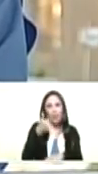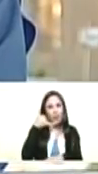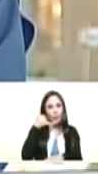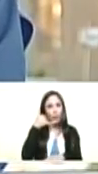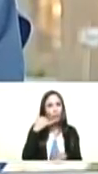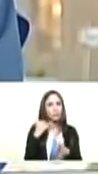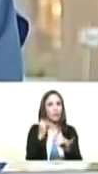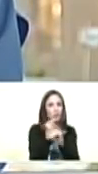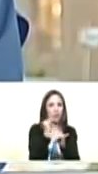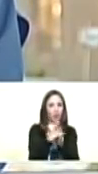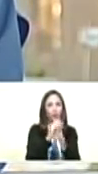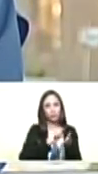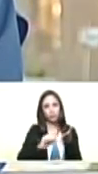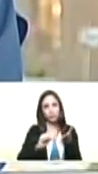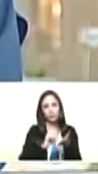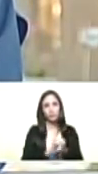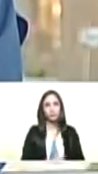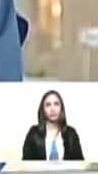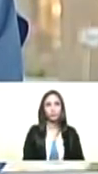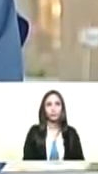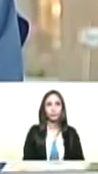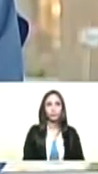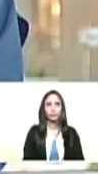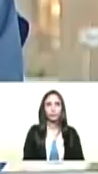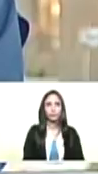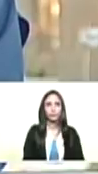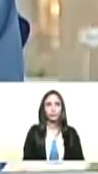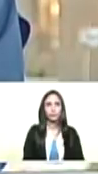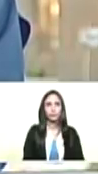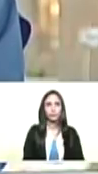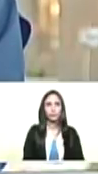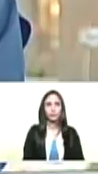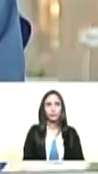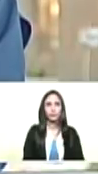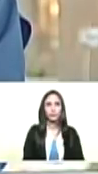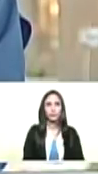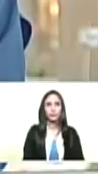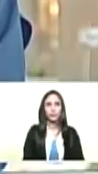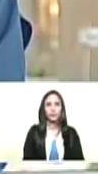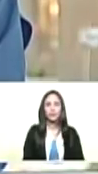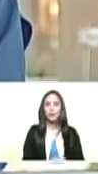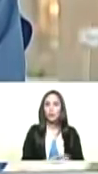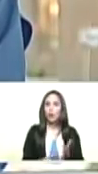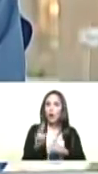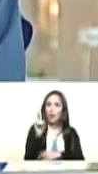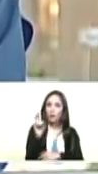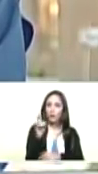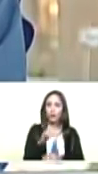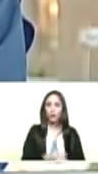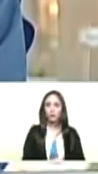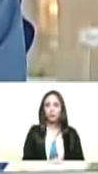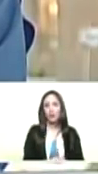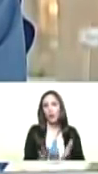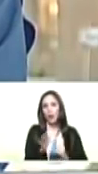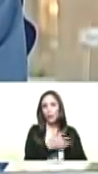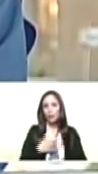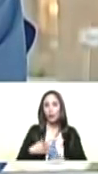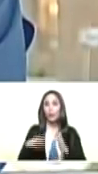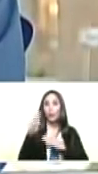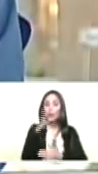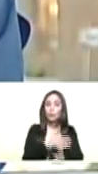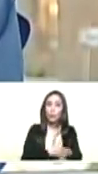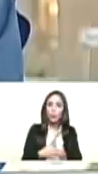Que aceleremos, yo quiero llegar el viernes esta semana, el viernes. Quiero llegar a los 4 millones de hogares de la